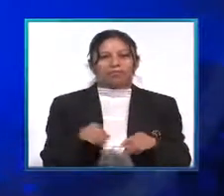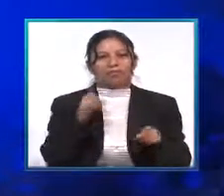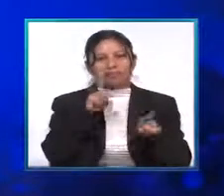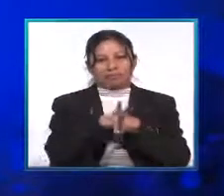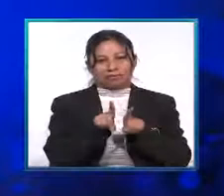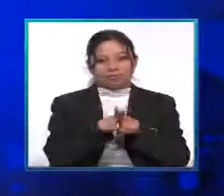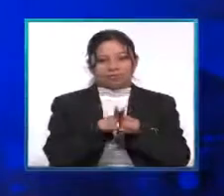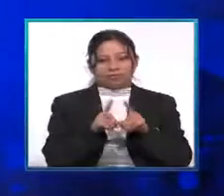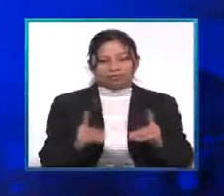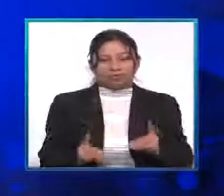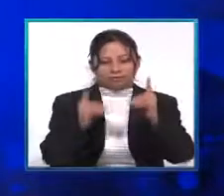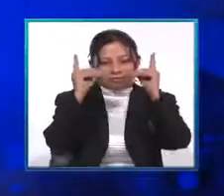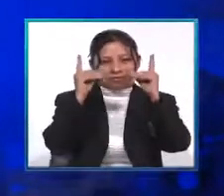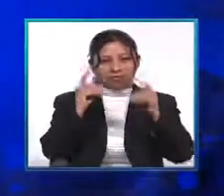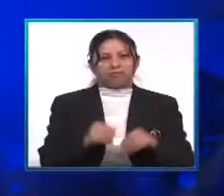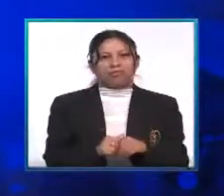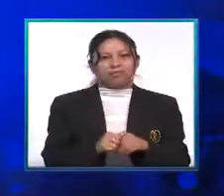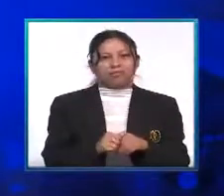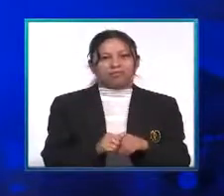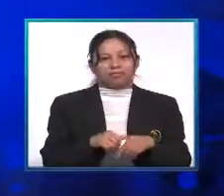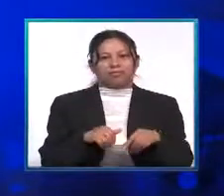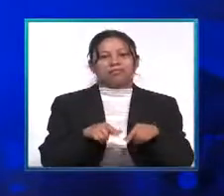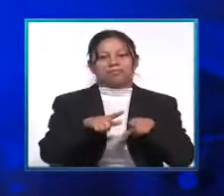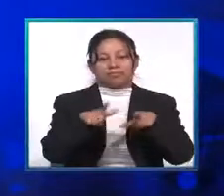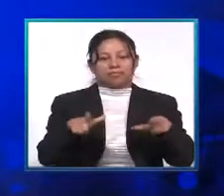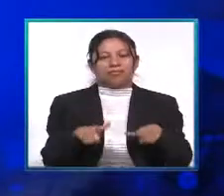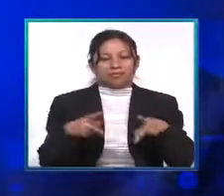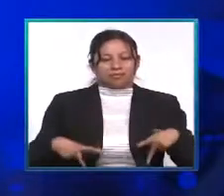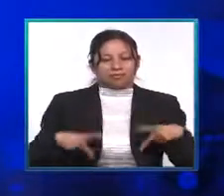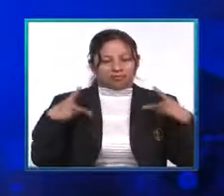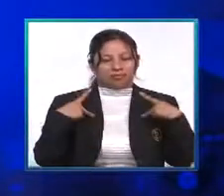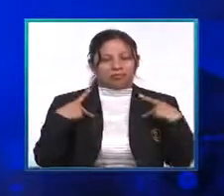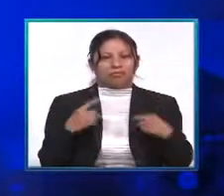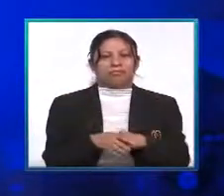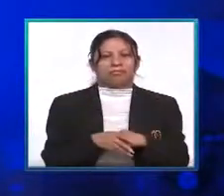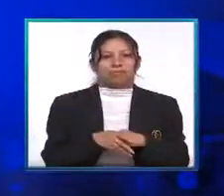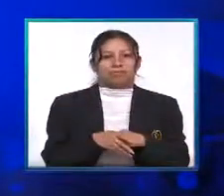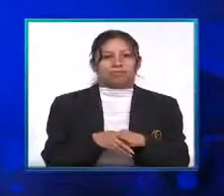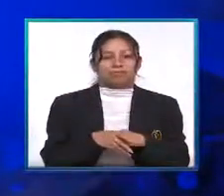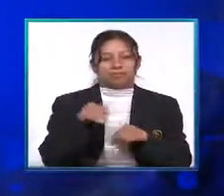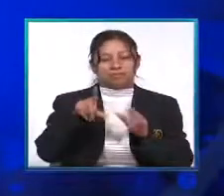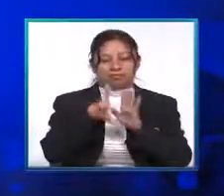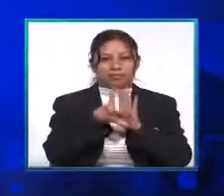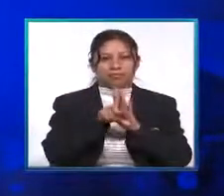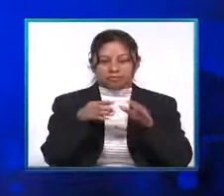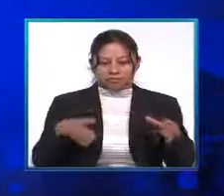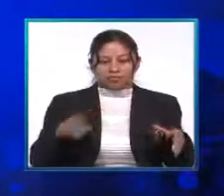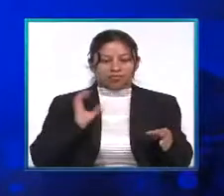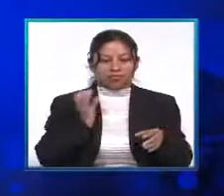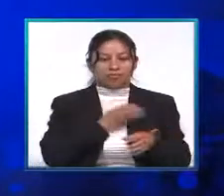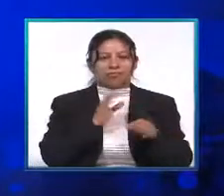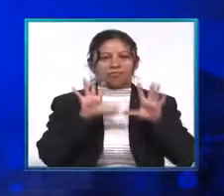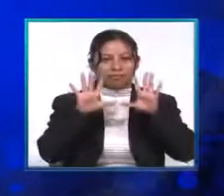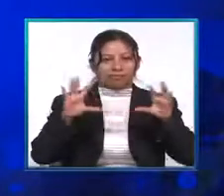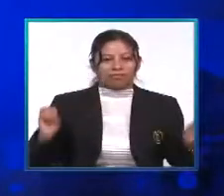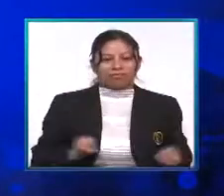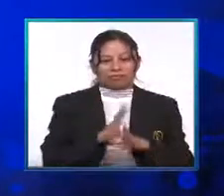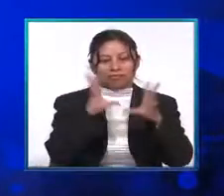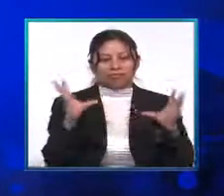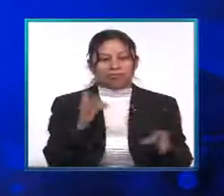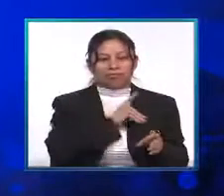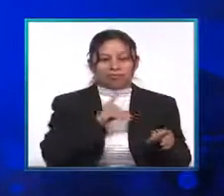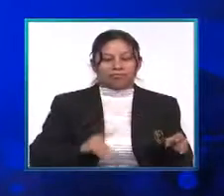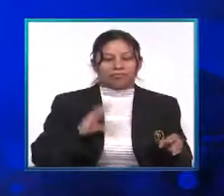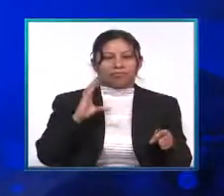lo hemos mencionado, en desarrollo en el Salón de la Bancada Viva, ubicado en el Palacio Legislativo. Mientras que a las 10 de la mañana,